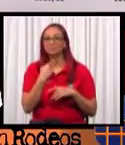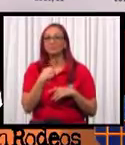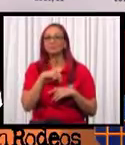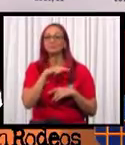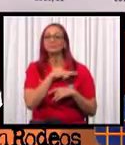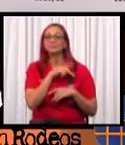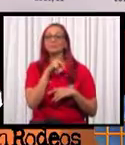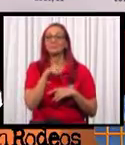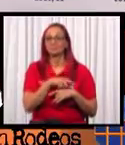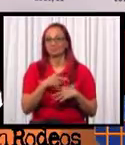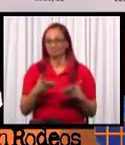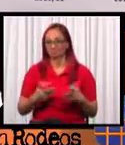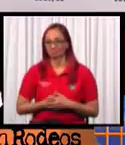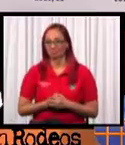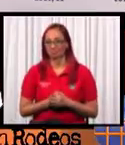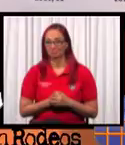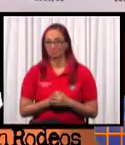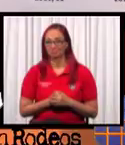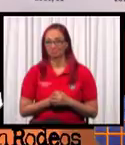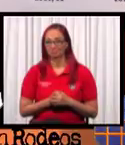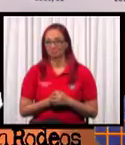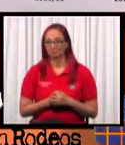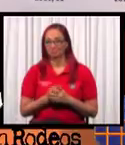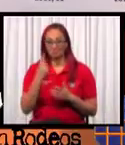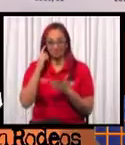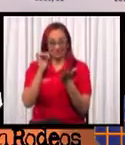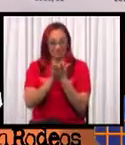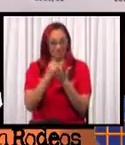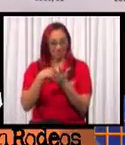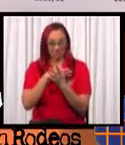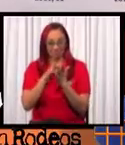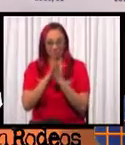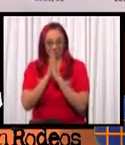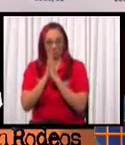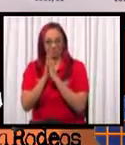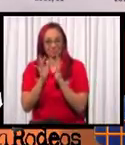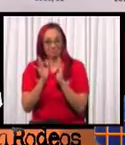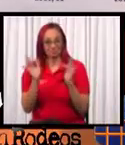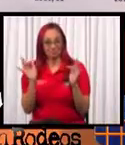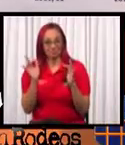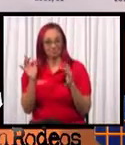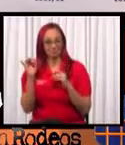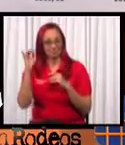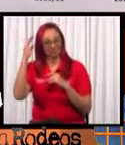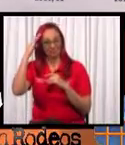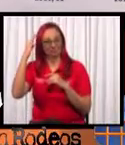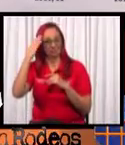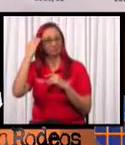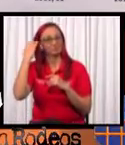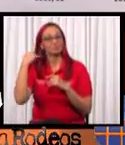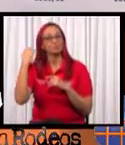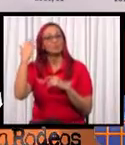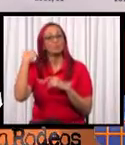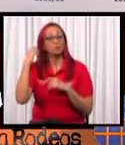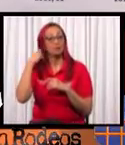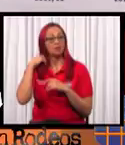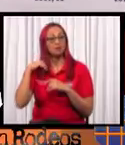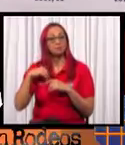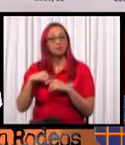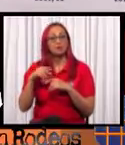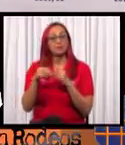necesitamos. Y es por eso que estamos solicitando el desabasto, doña Isabel, porque el